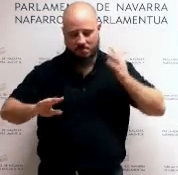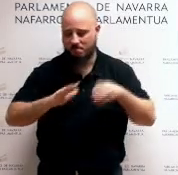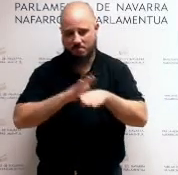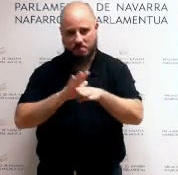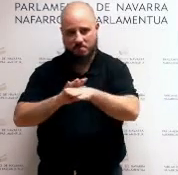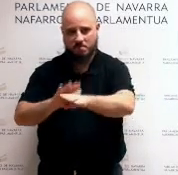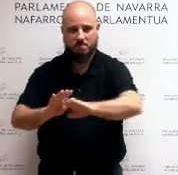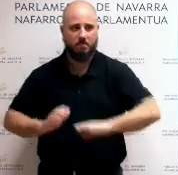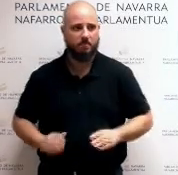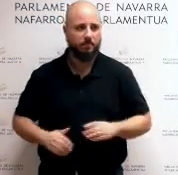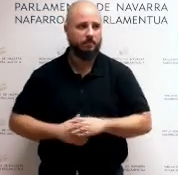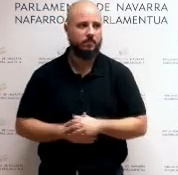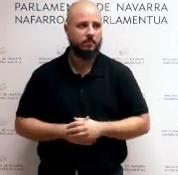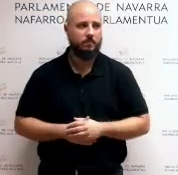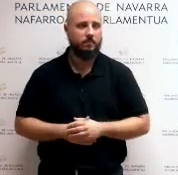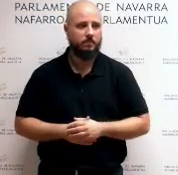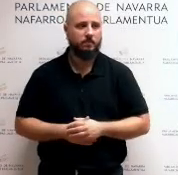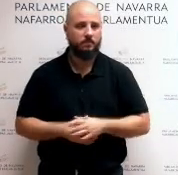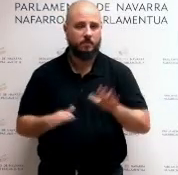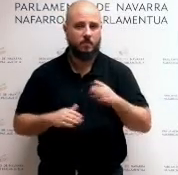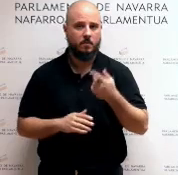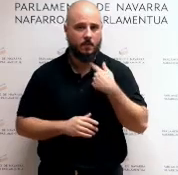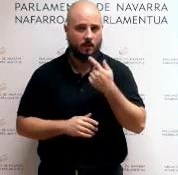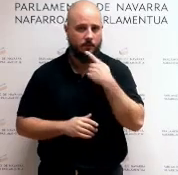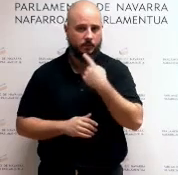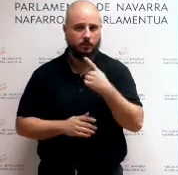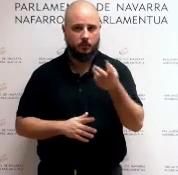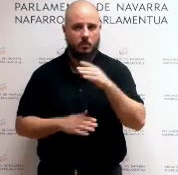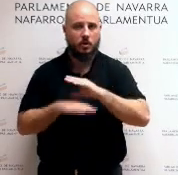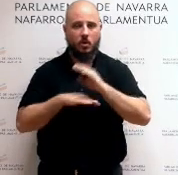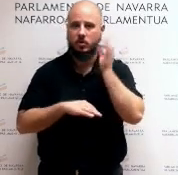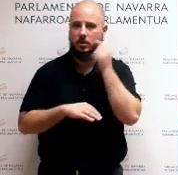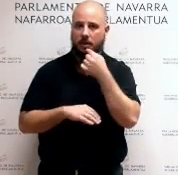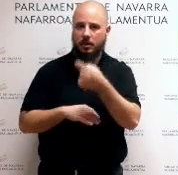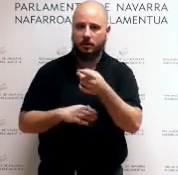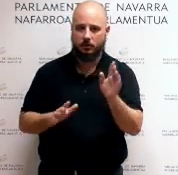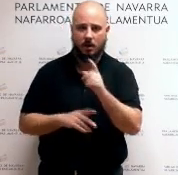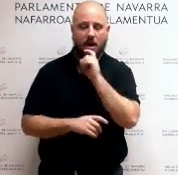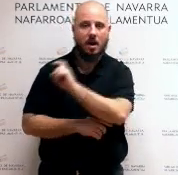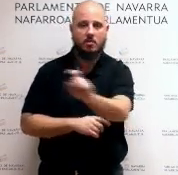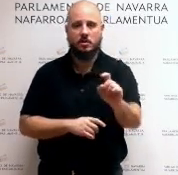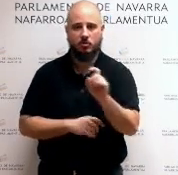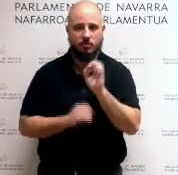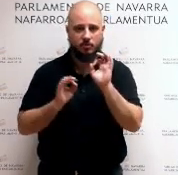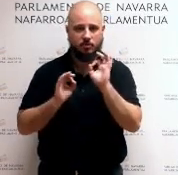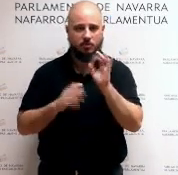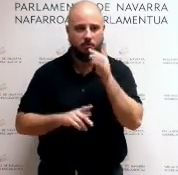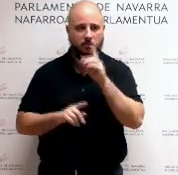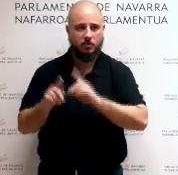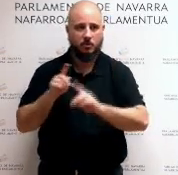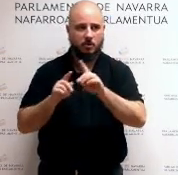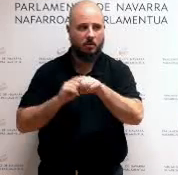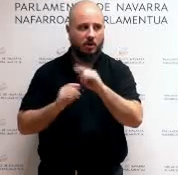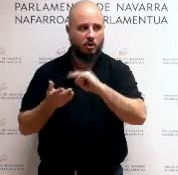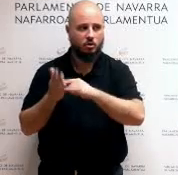de la consejera, que ya reconoce que el problema principal que tiene que resolver, o al menos que mejorar, va a resultar